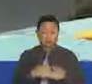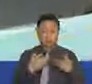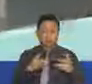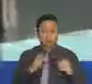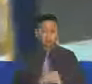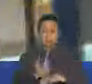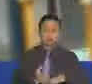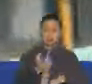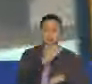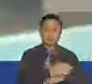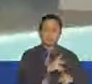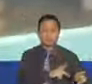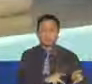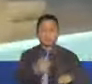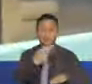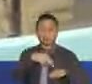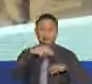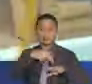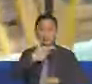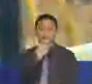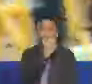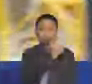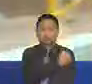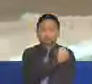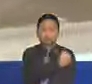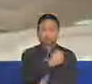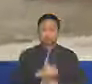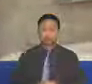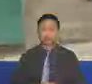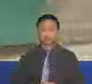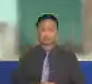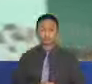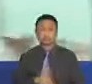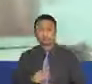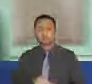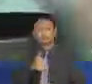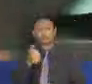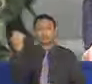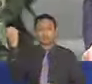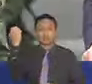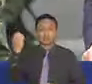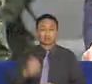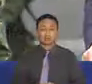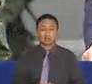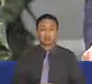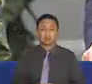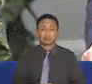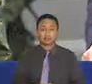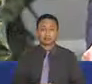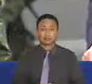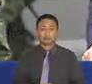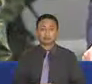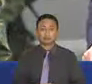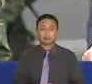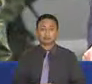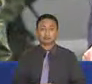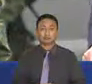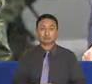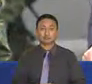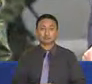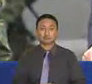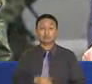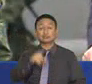durante el plan Nacional de vacunación y otras emergencias fue el caso de